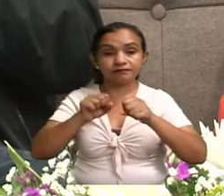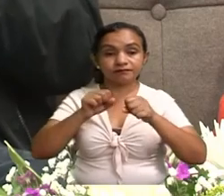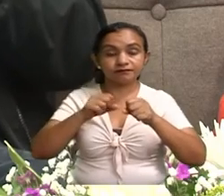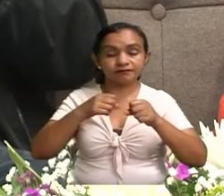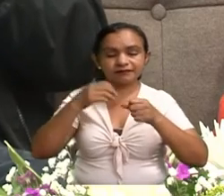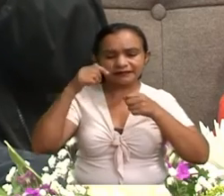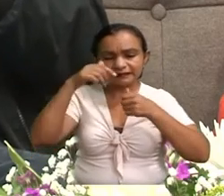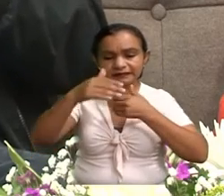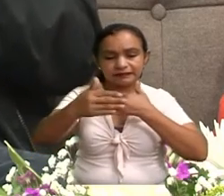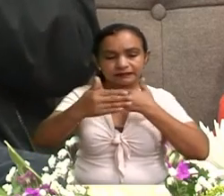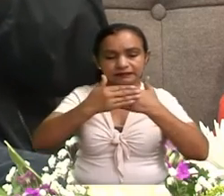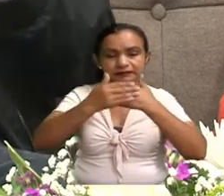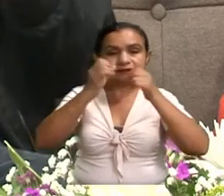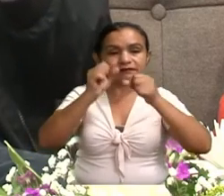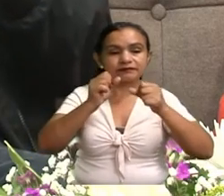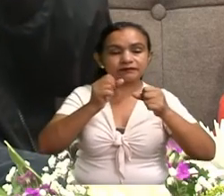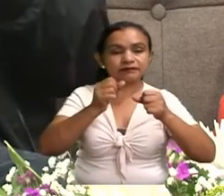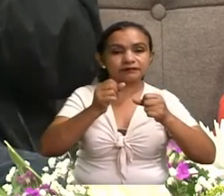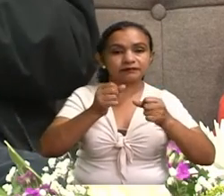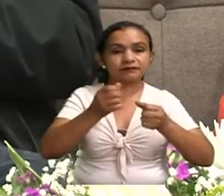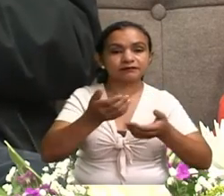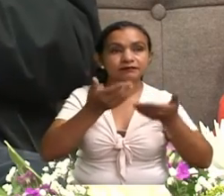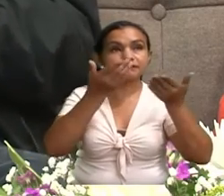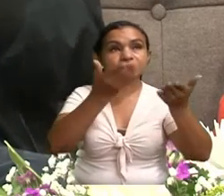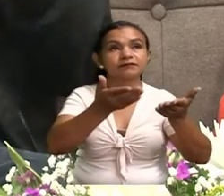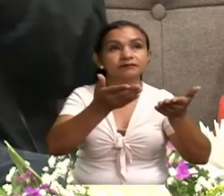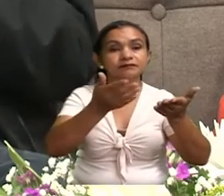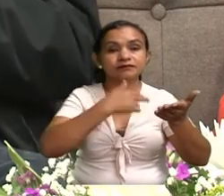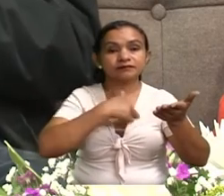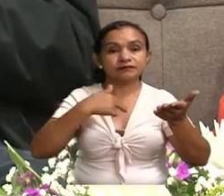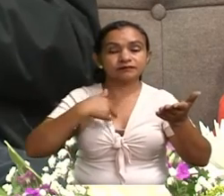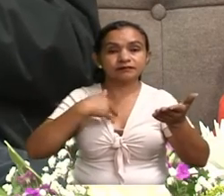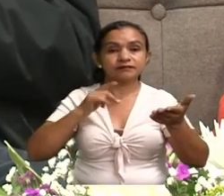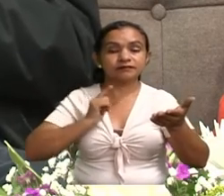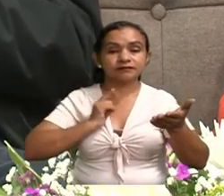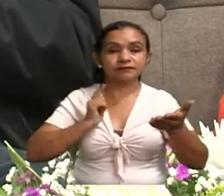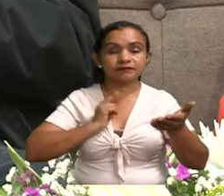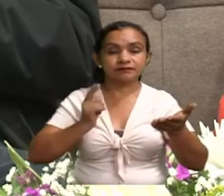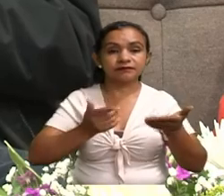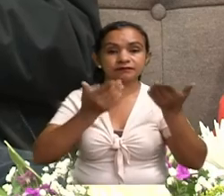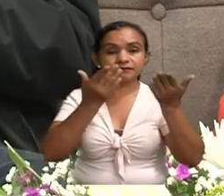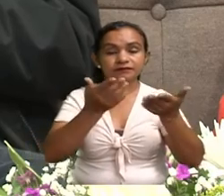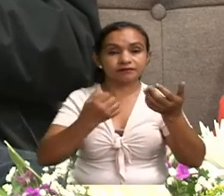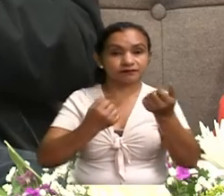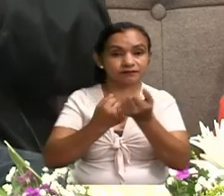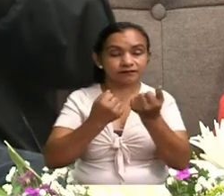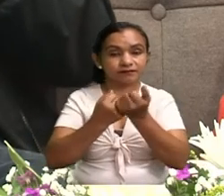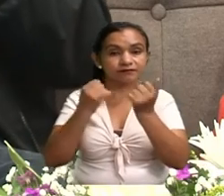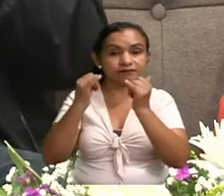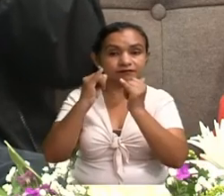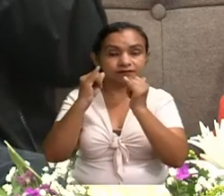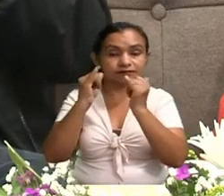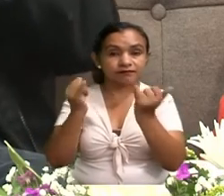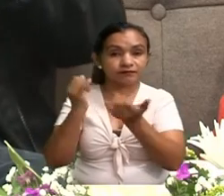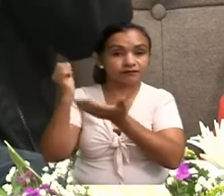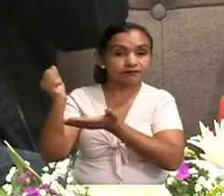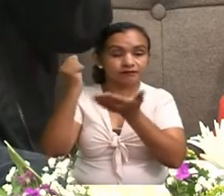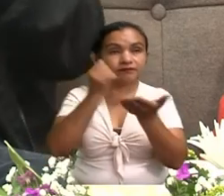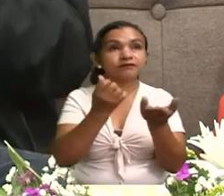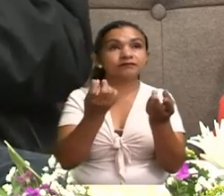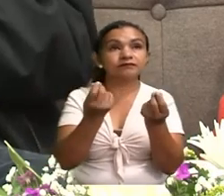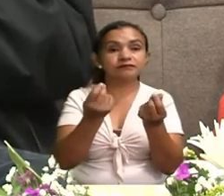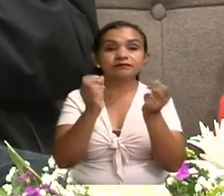mediano plazo nosotros tengamos garantizados los recursos, porque eso es lo que le estamos tramitando a la cooperación internacional. Vamos a tener los recursos